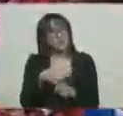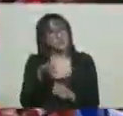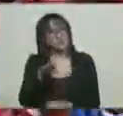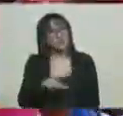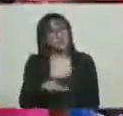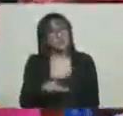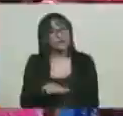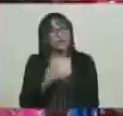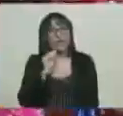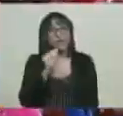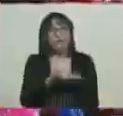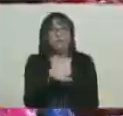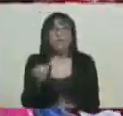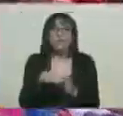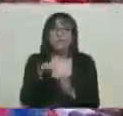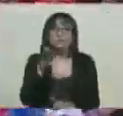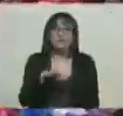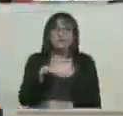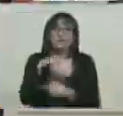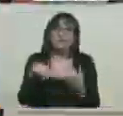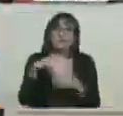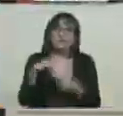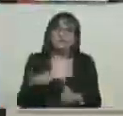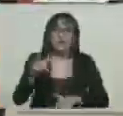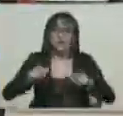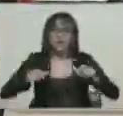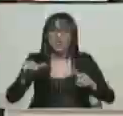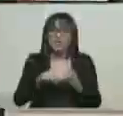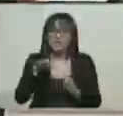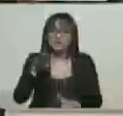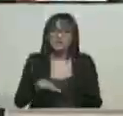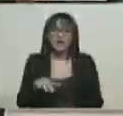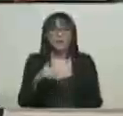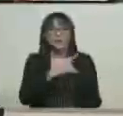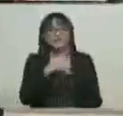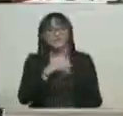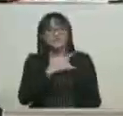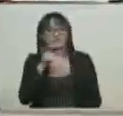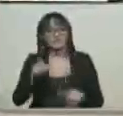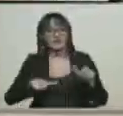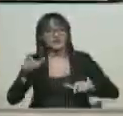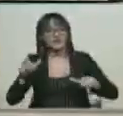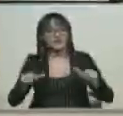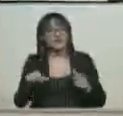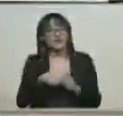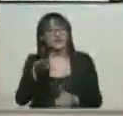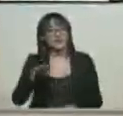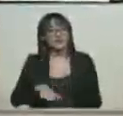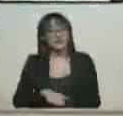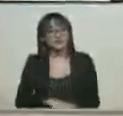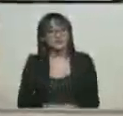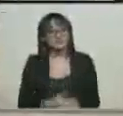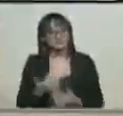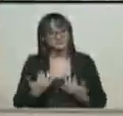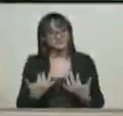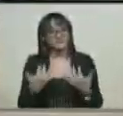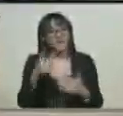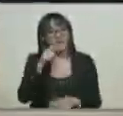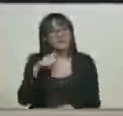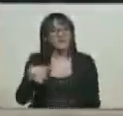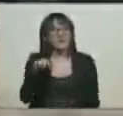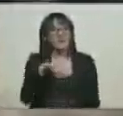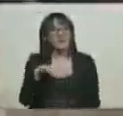La juventud, los revolucionarios, los universitarios. Aquí está, presidente, su pueblo. Y